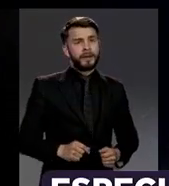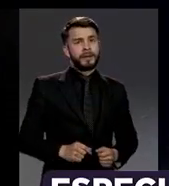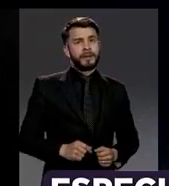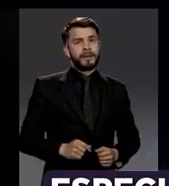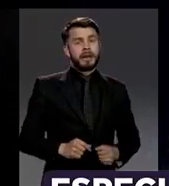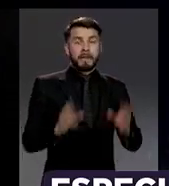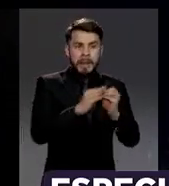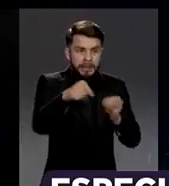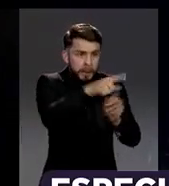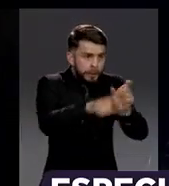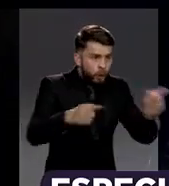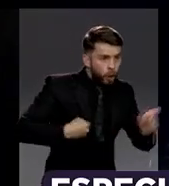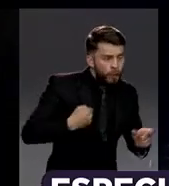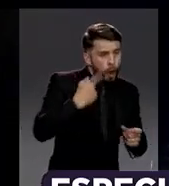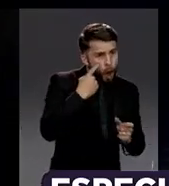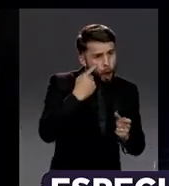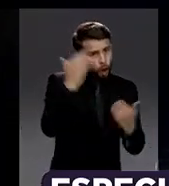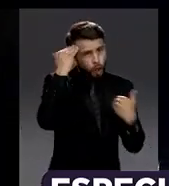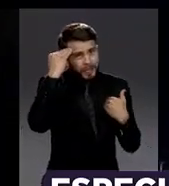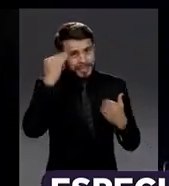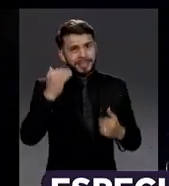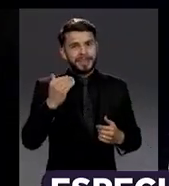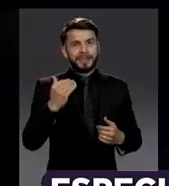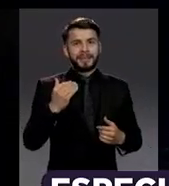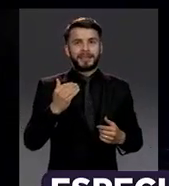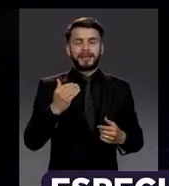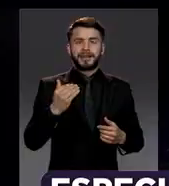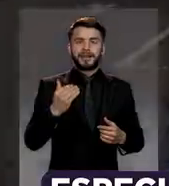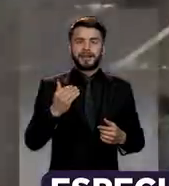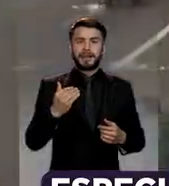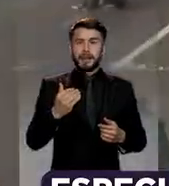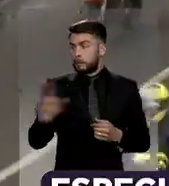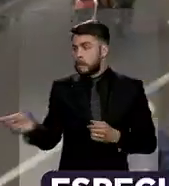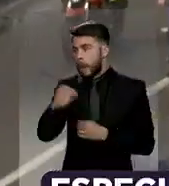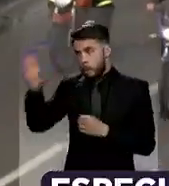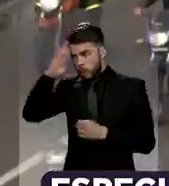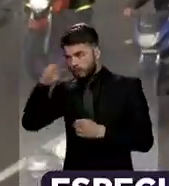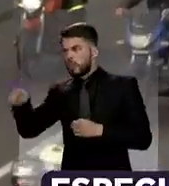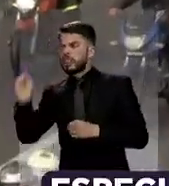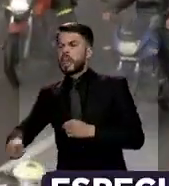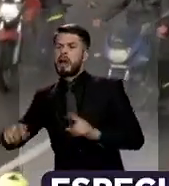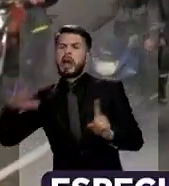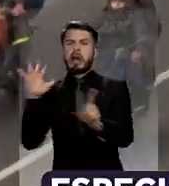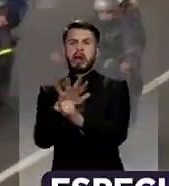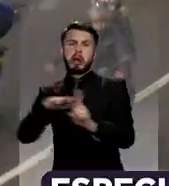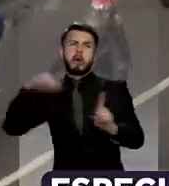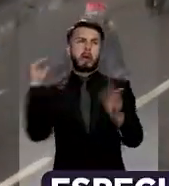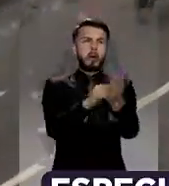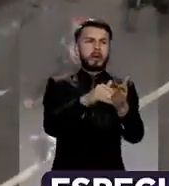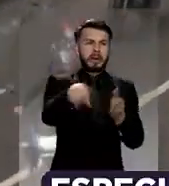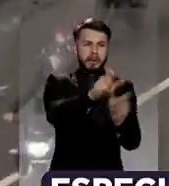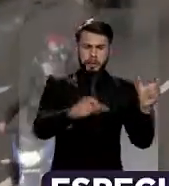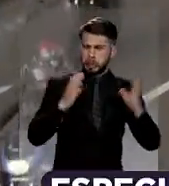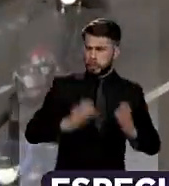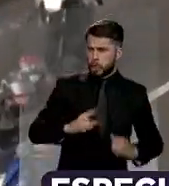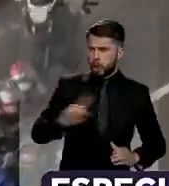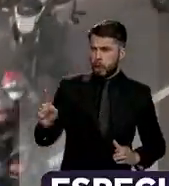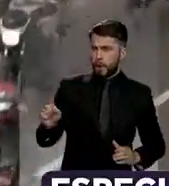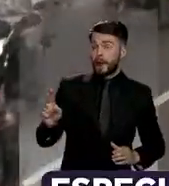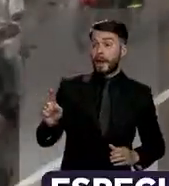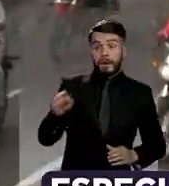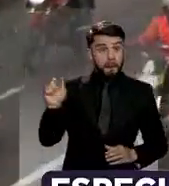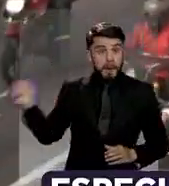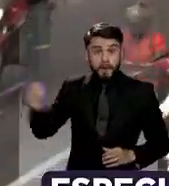esta manera los jóvenes de mi ciudad que por muy exaltados que esté produjo cambios cambios como que hay un compromiso a la policía nacional de